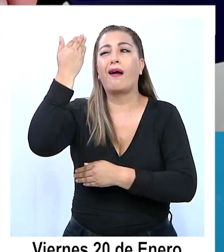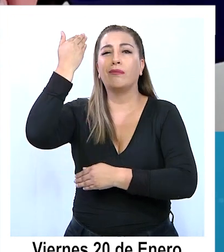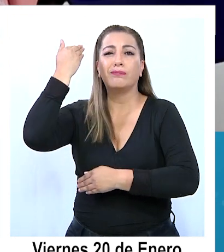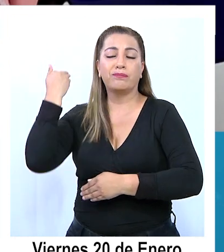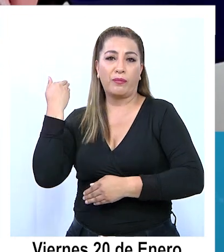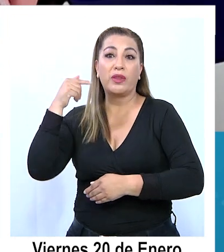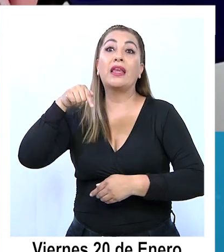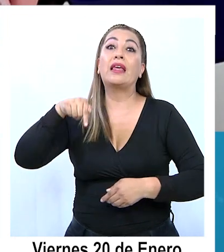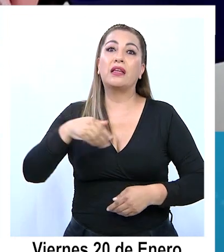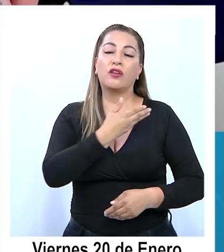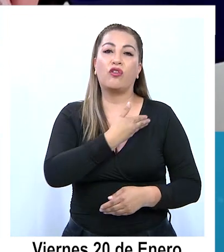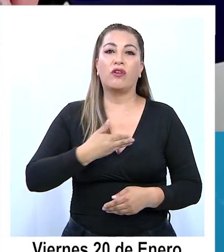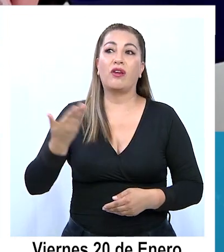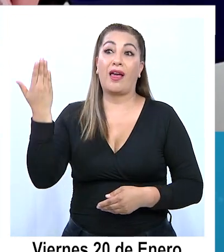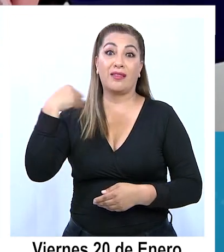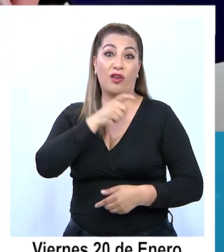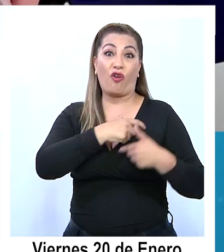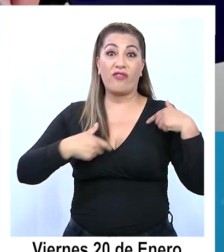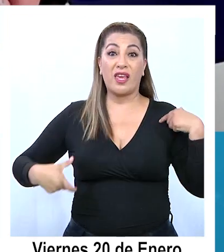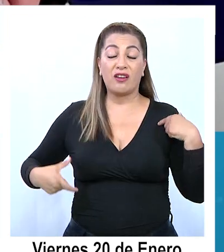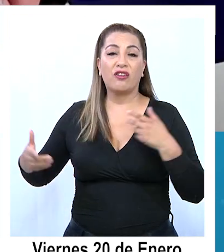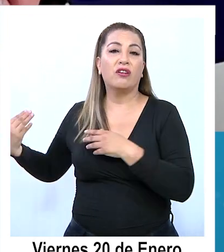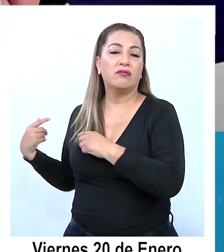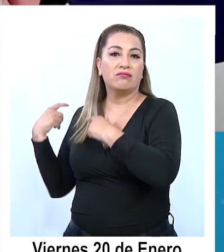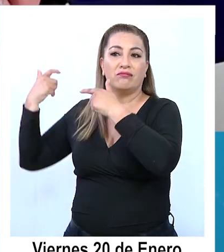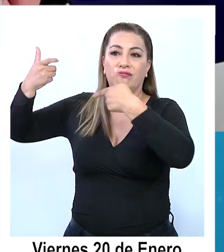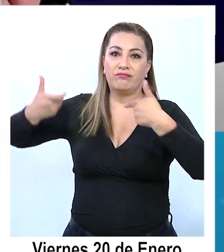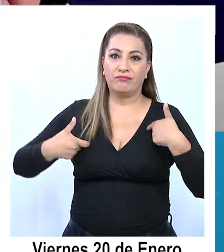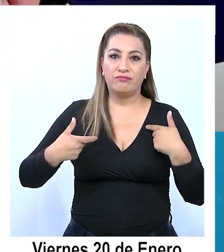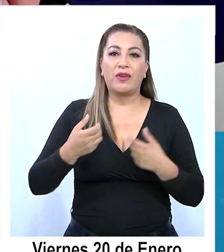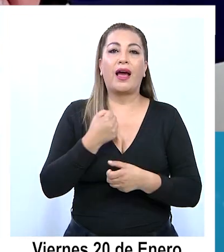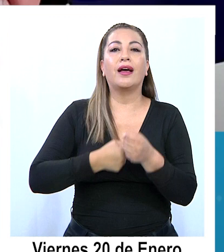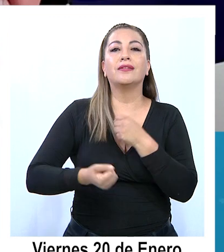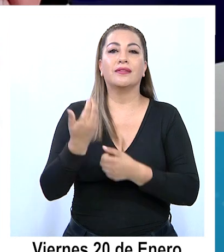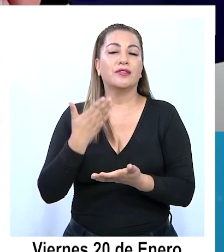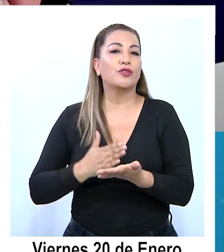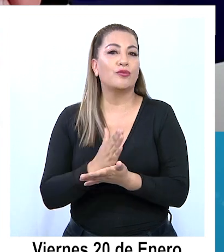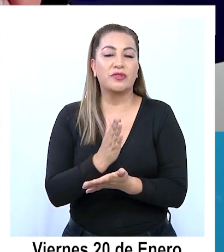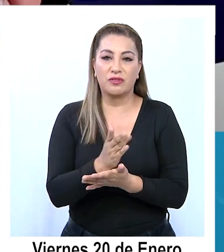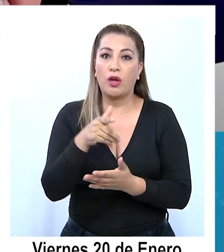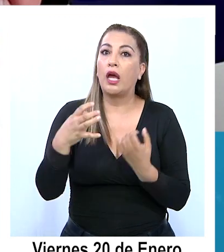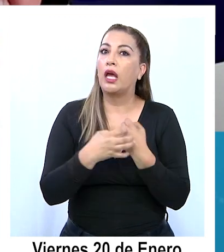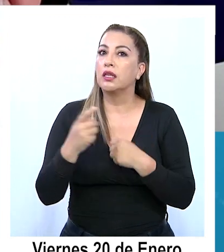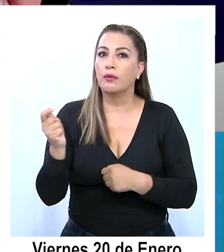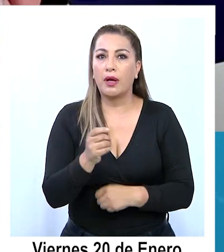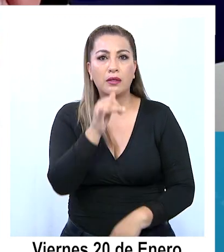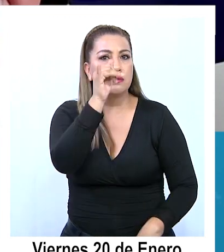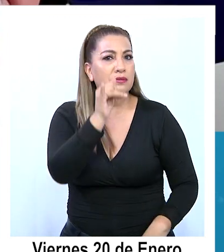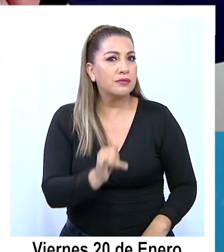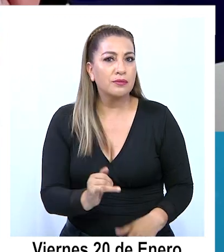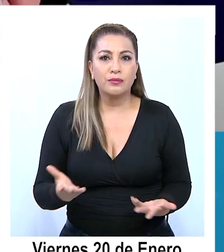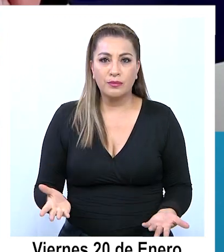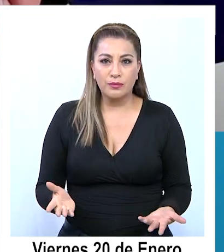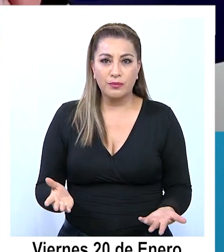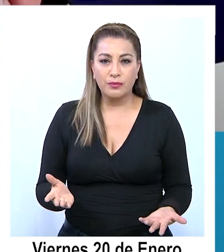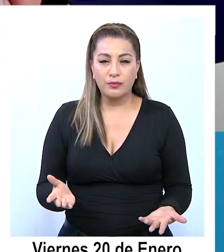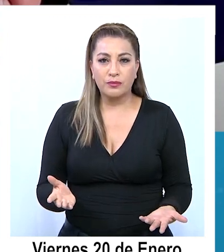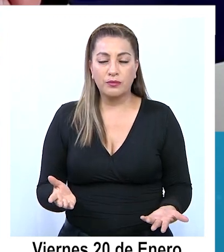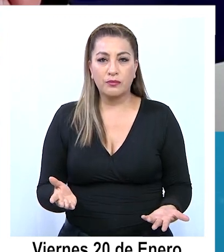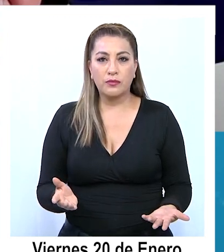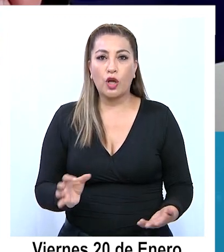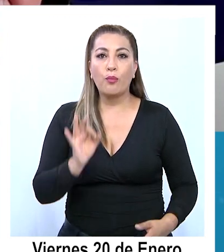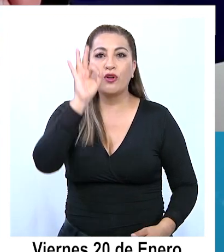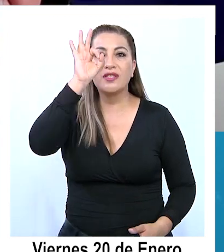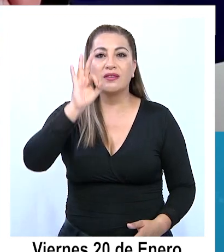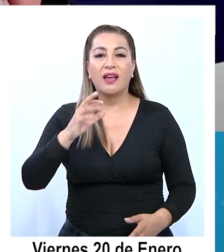por este gobierno, porque ya viene hace un par de años atrás. Nuestra región siempre ha sido una región que en los índices